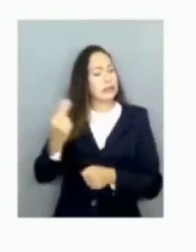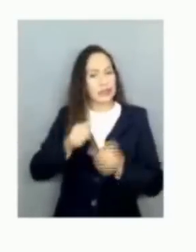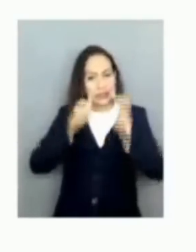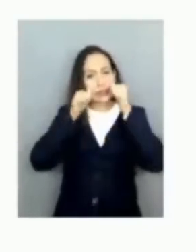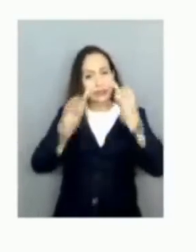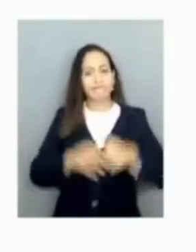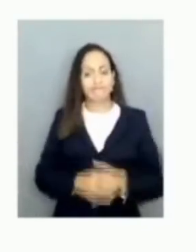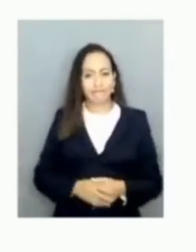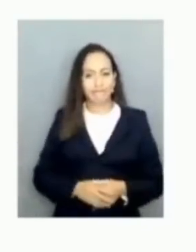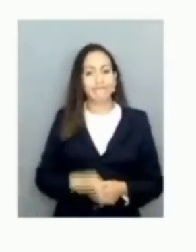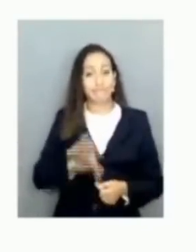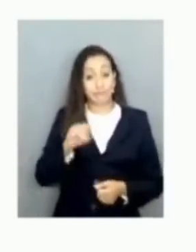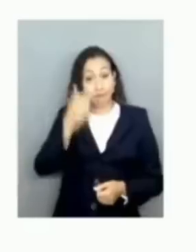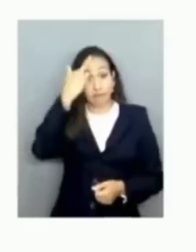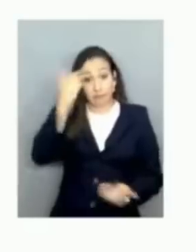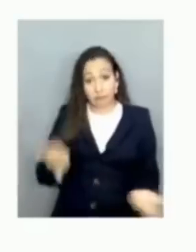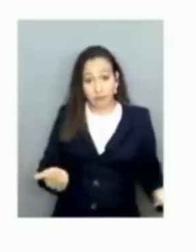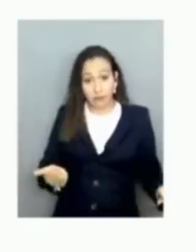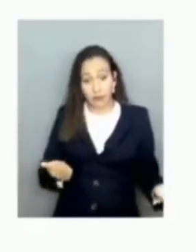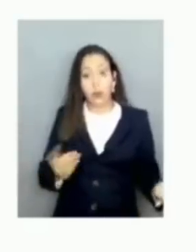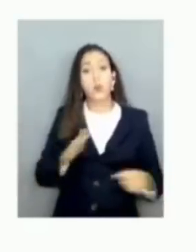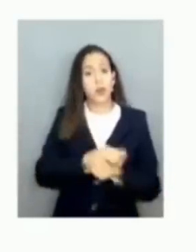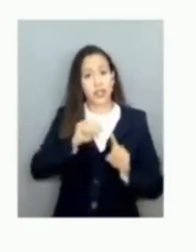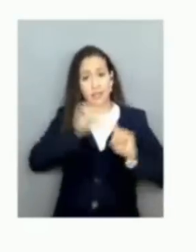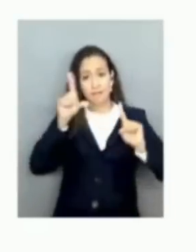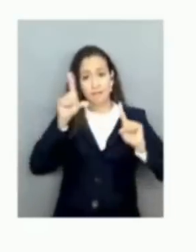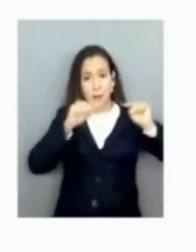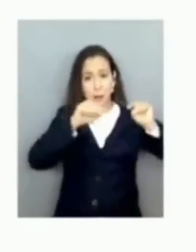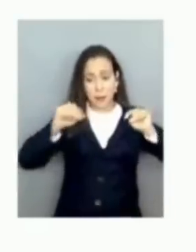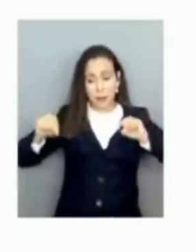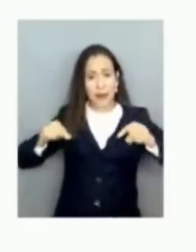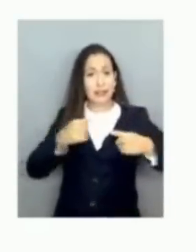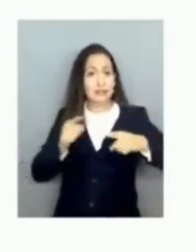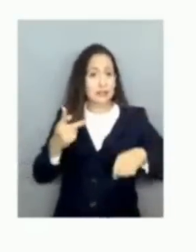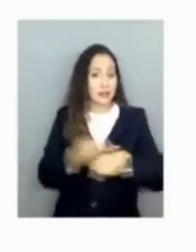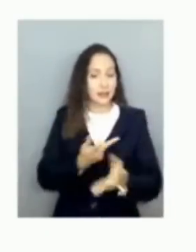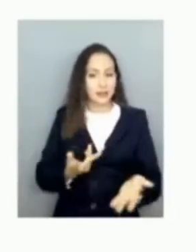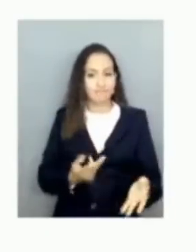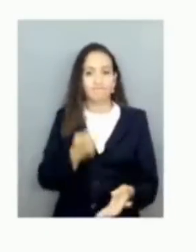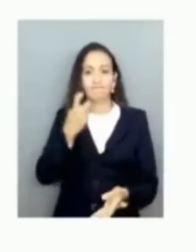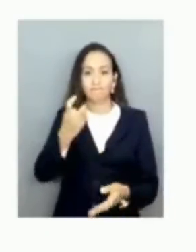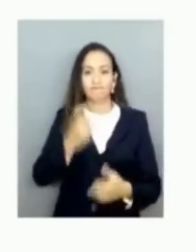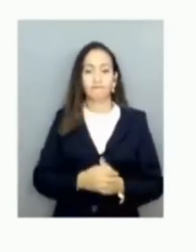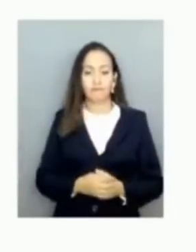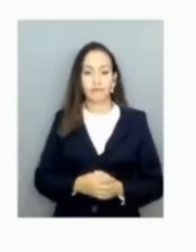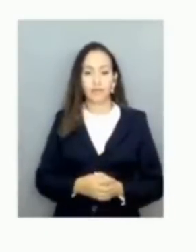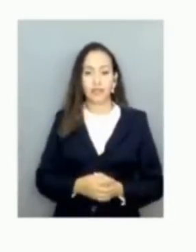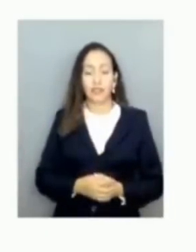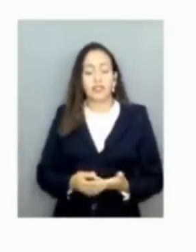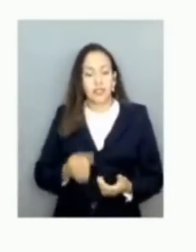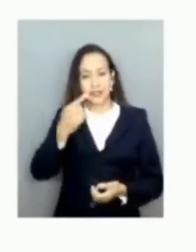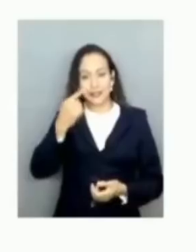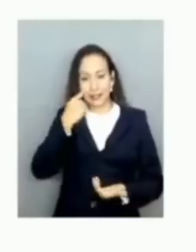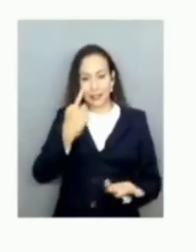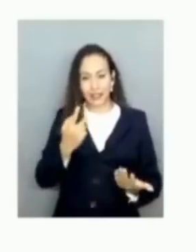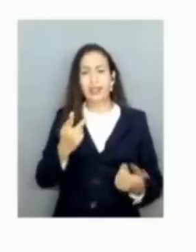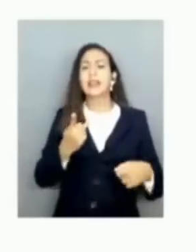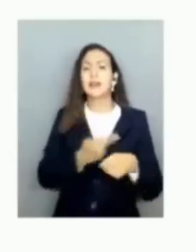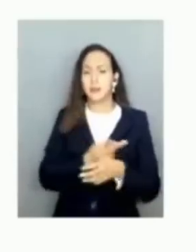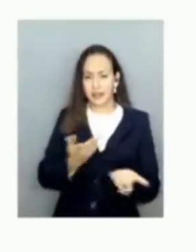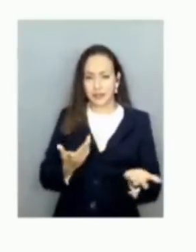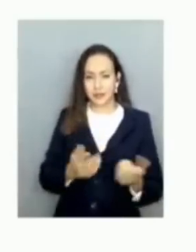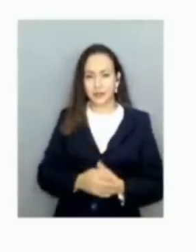hoy que ve que sus intereses se le pueden perjudicar, hoy sí sale a pedirle al presidente